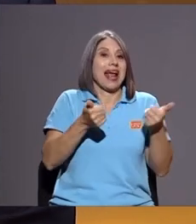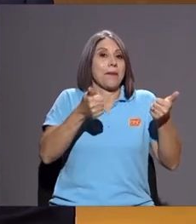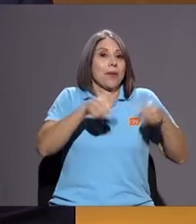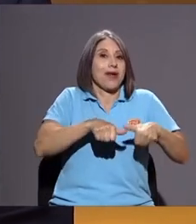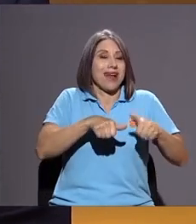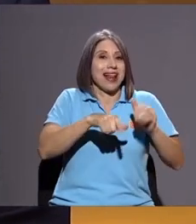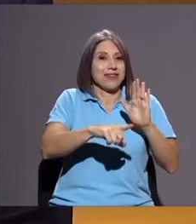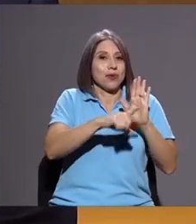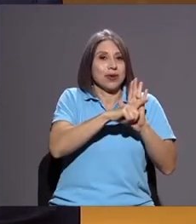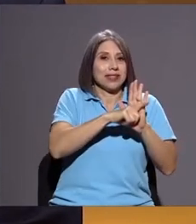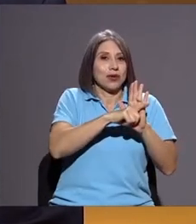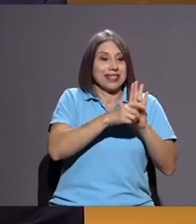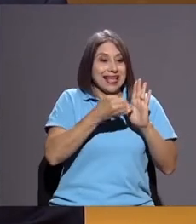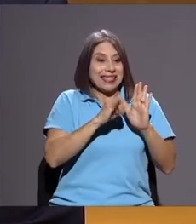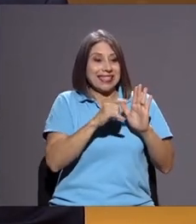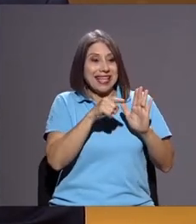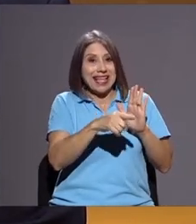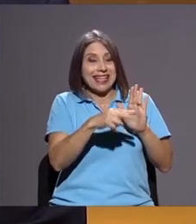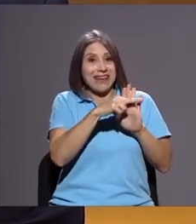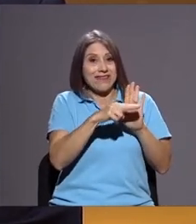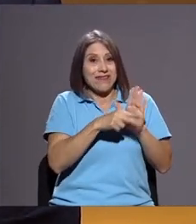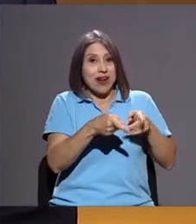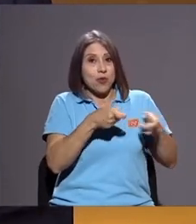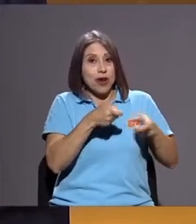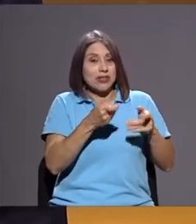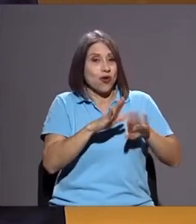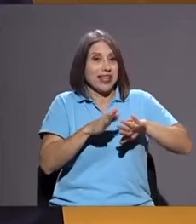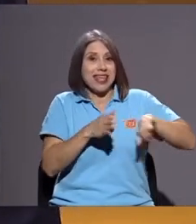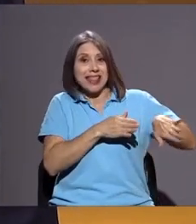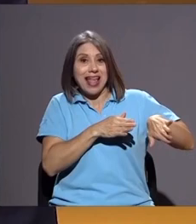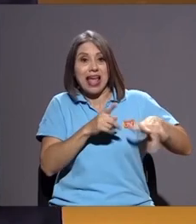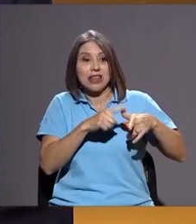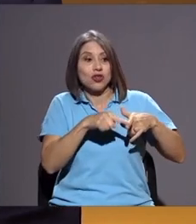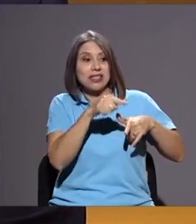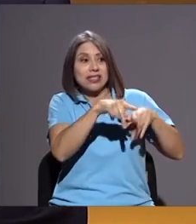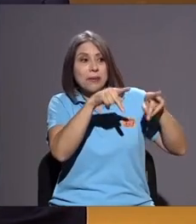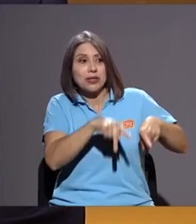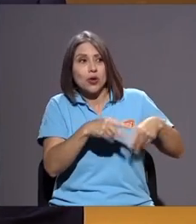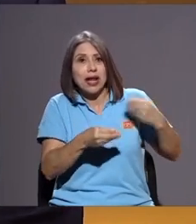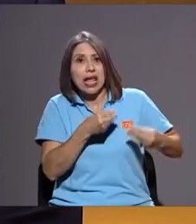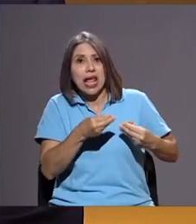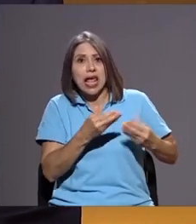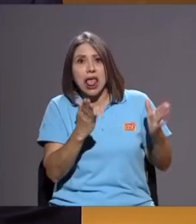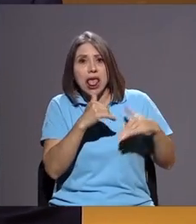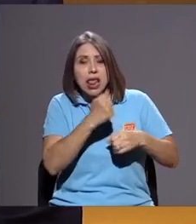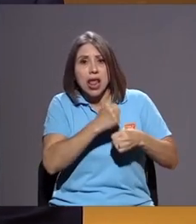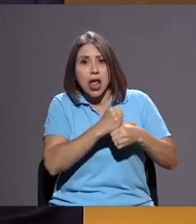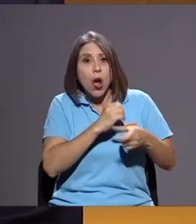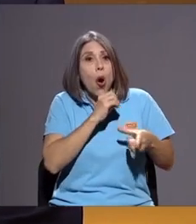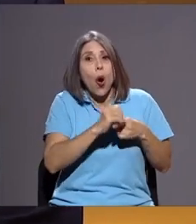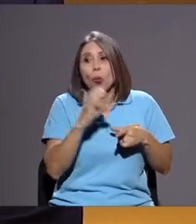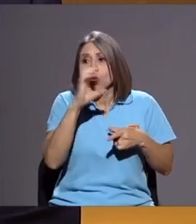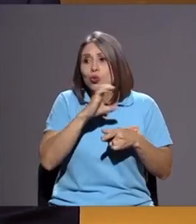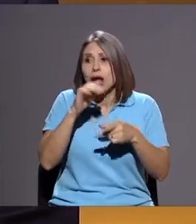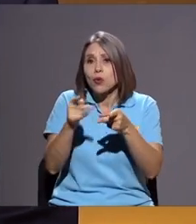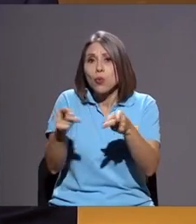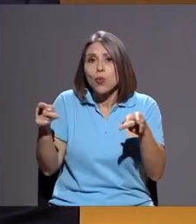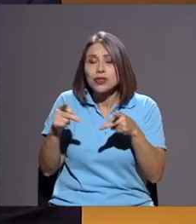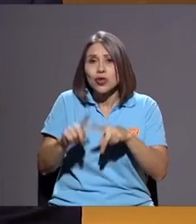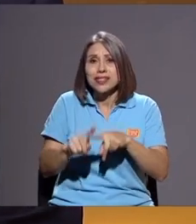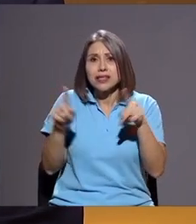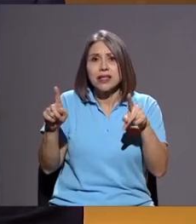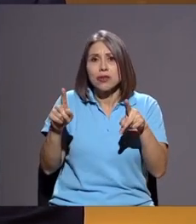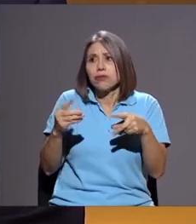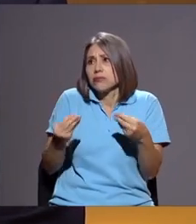esa revolución esa persona va a quedar desempleada esa persona tendré que buscar un puesto distinto porque el costo